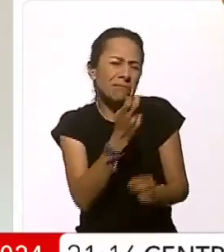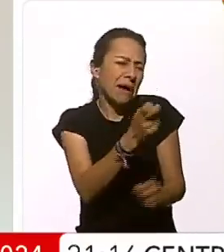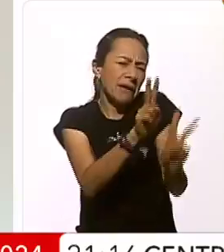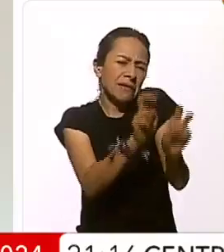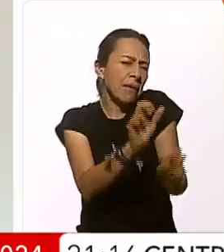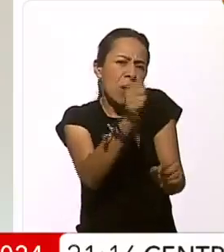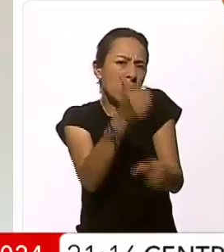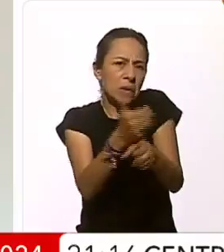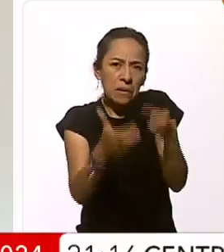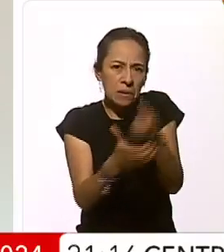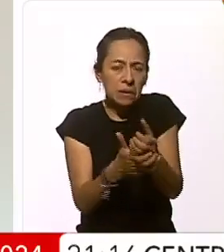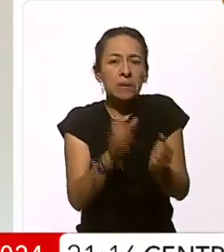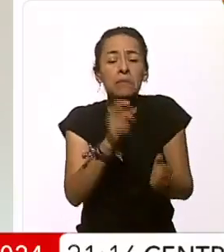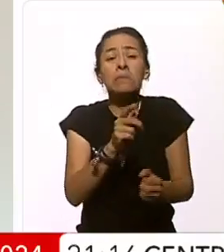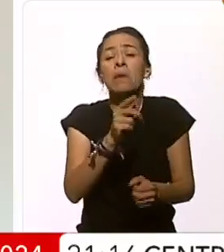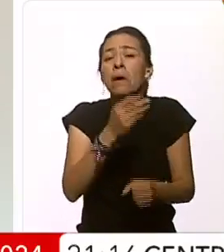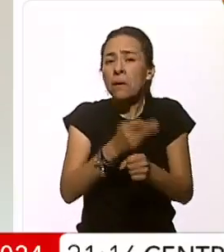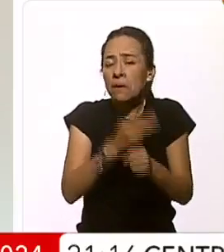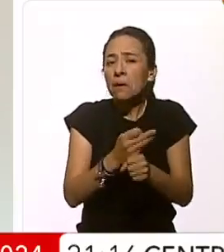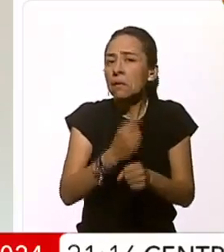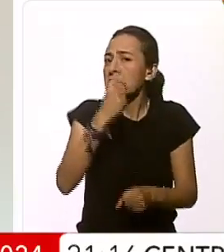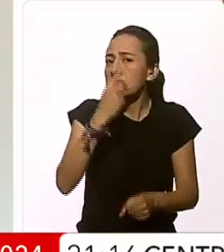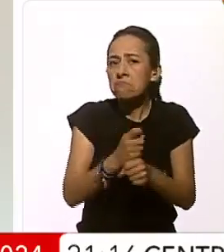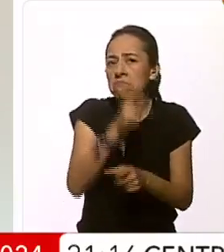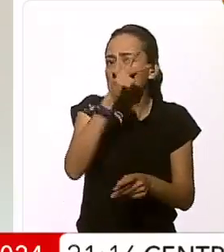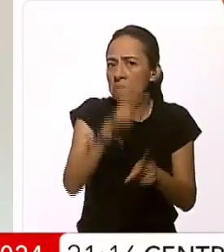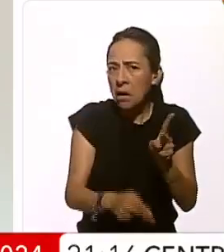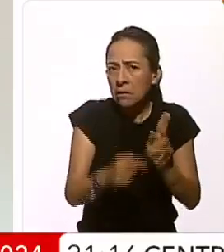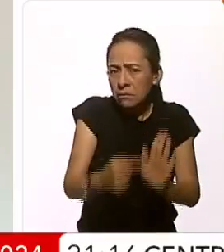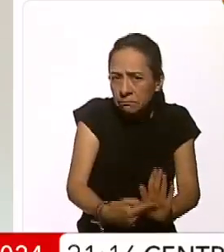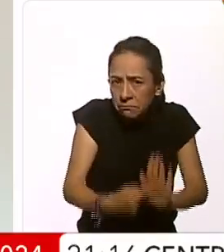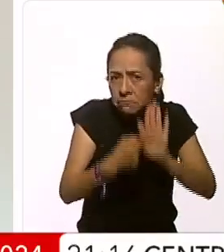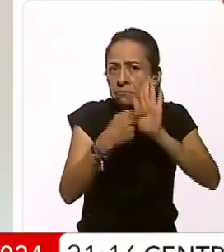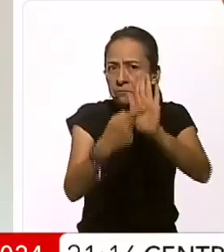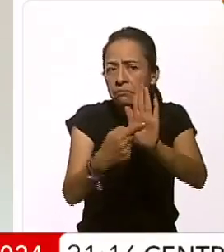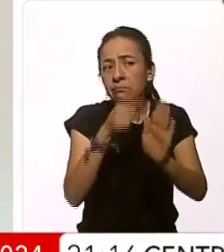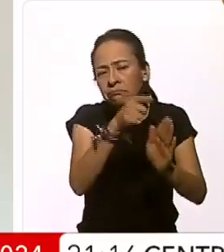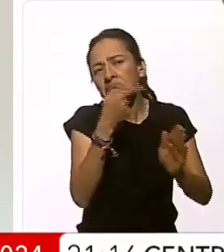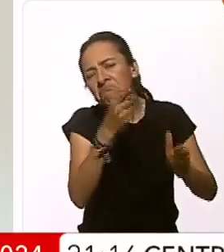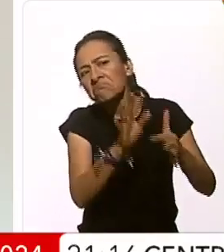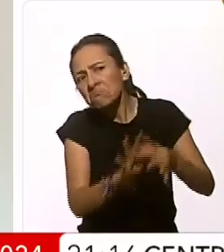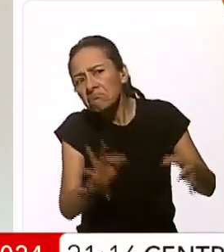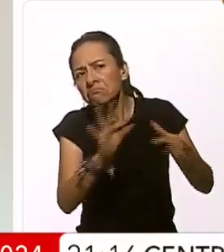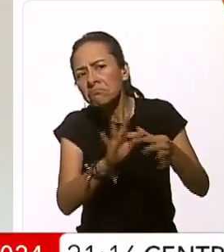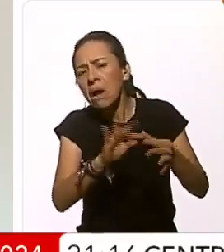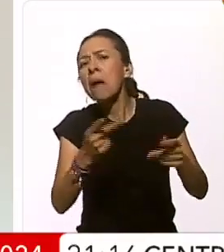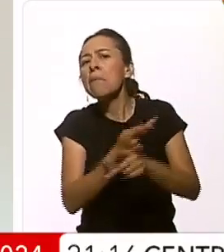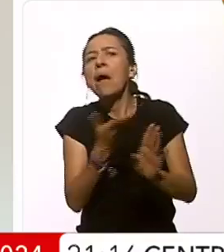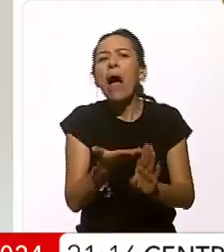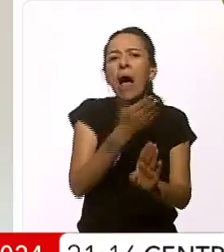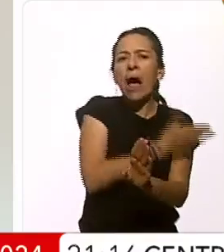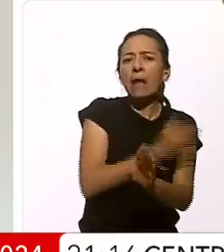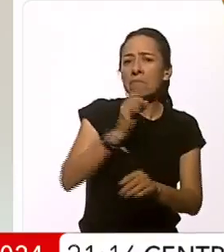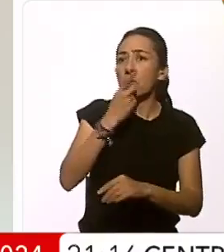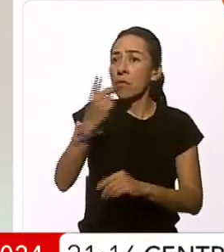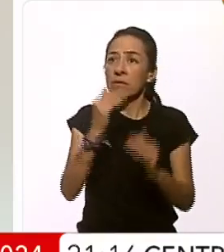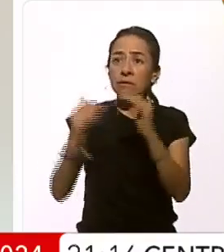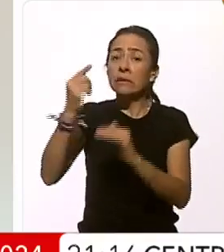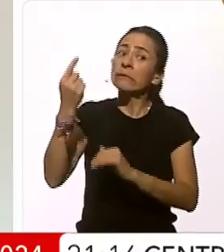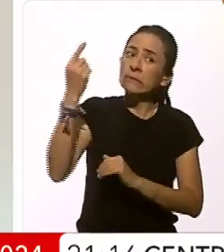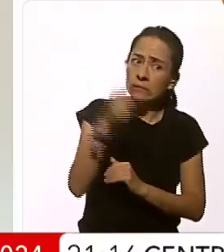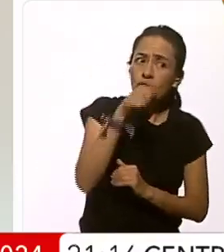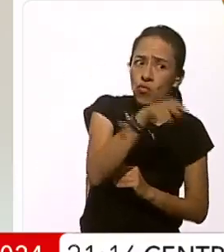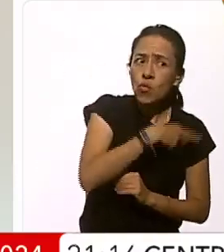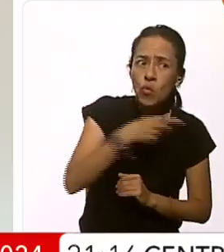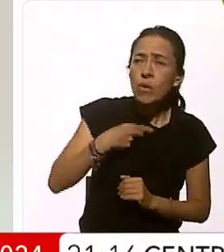primera parte de este encuentro en el que nos relata el camino recorrido para cumplir con la instrucción de recuperar ese patrimonio del